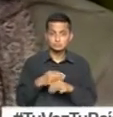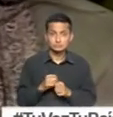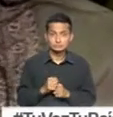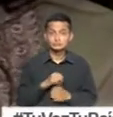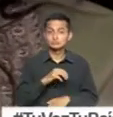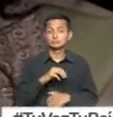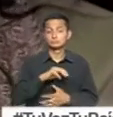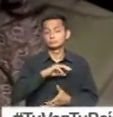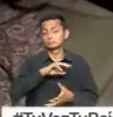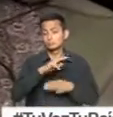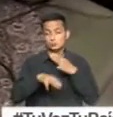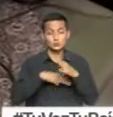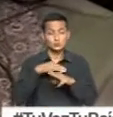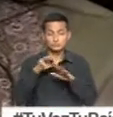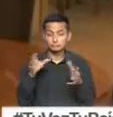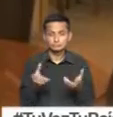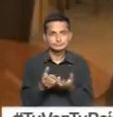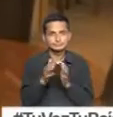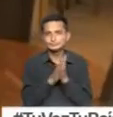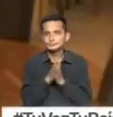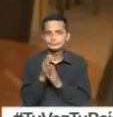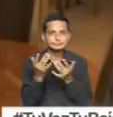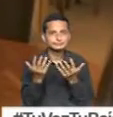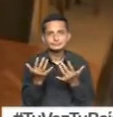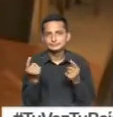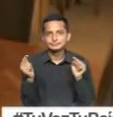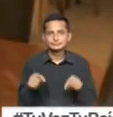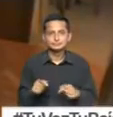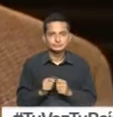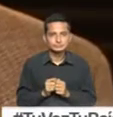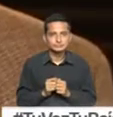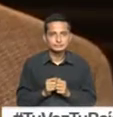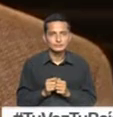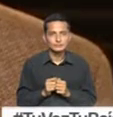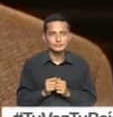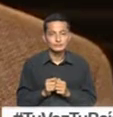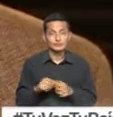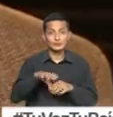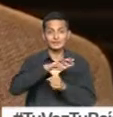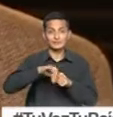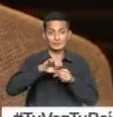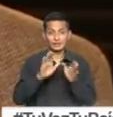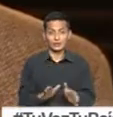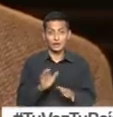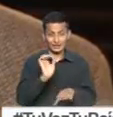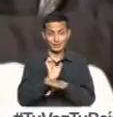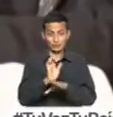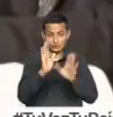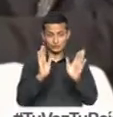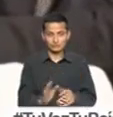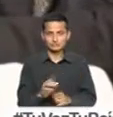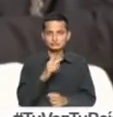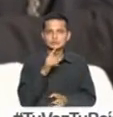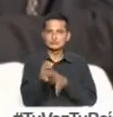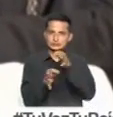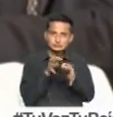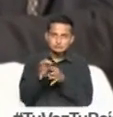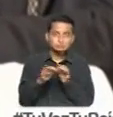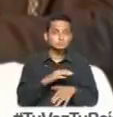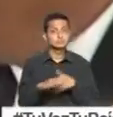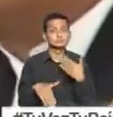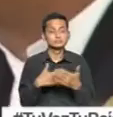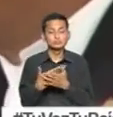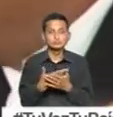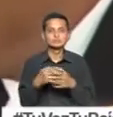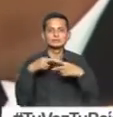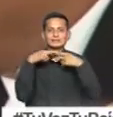el mundo está pendiente a su llegada aquí. El embajador de Ecuador en República Dominicana explicó el fortalecimiento de